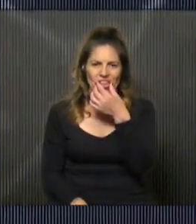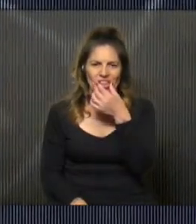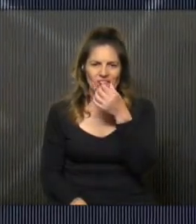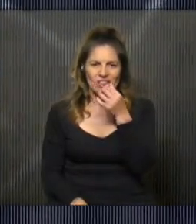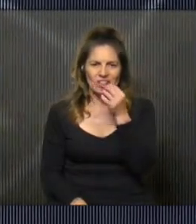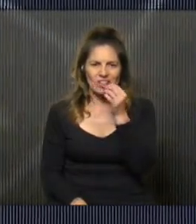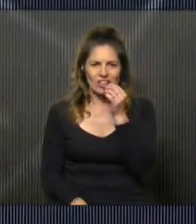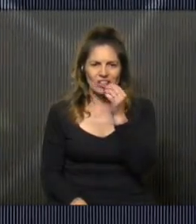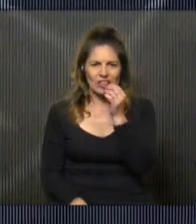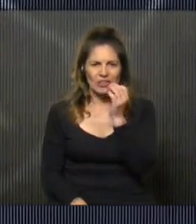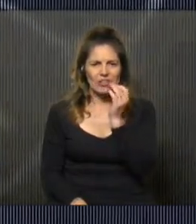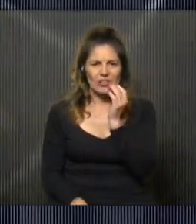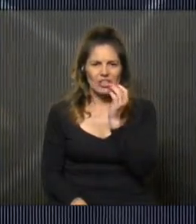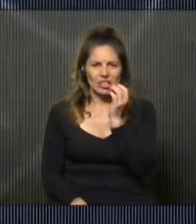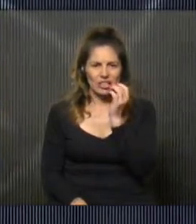buenas noches a